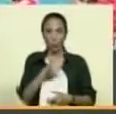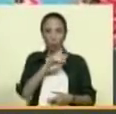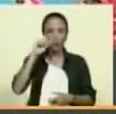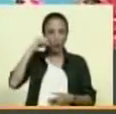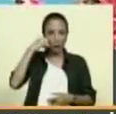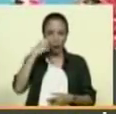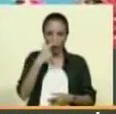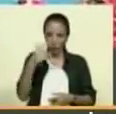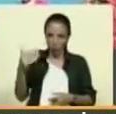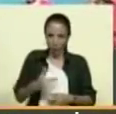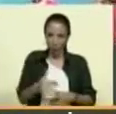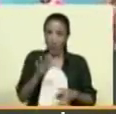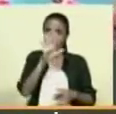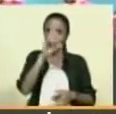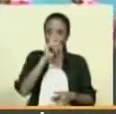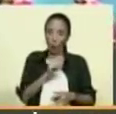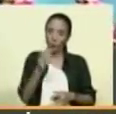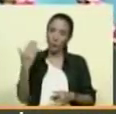acuerdan todavía, ¿verdad?